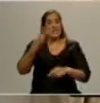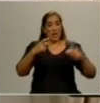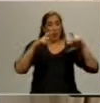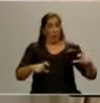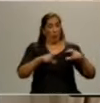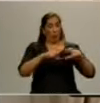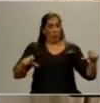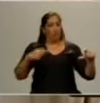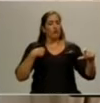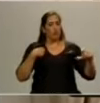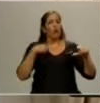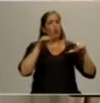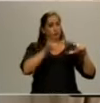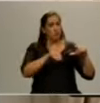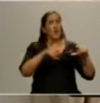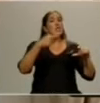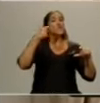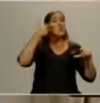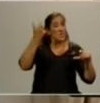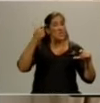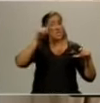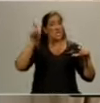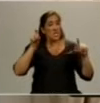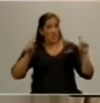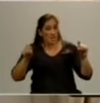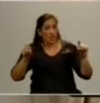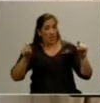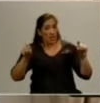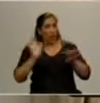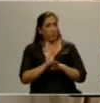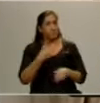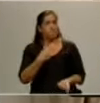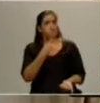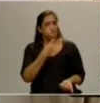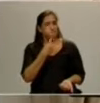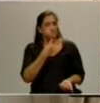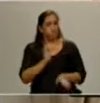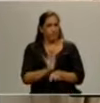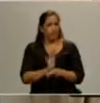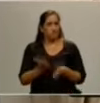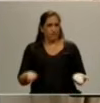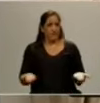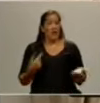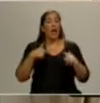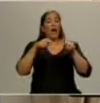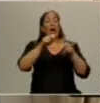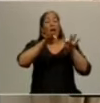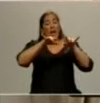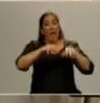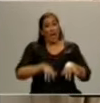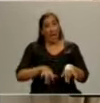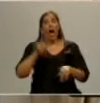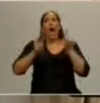párrafo pongo suicidio entre signos de interrogación. Este párrafo en la transcripción que